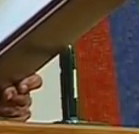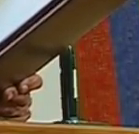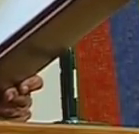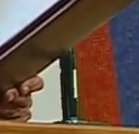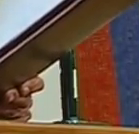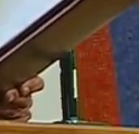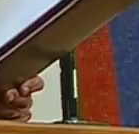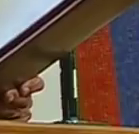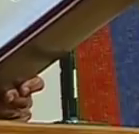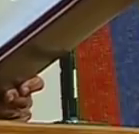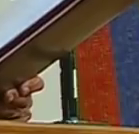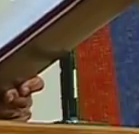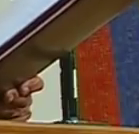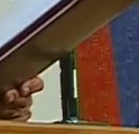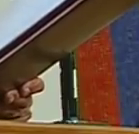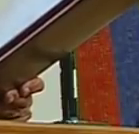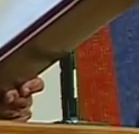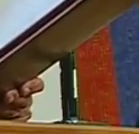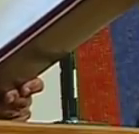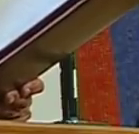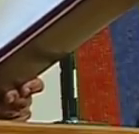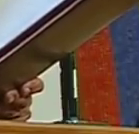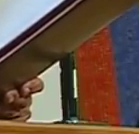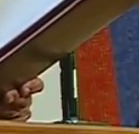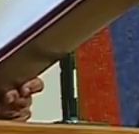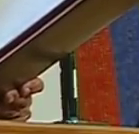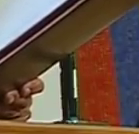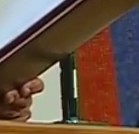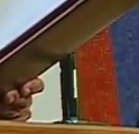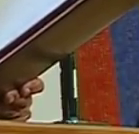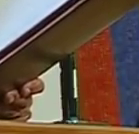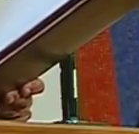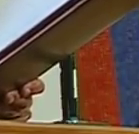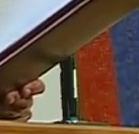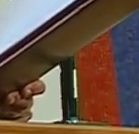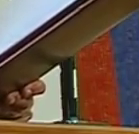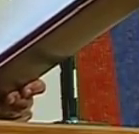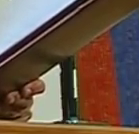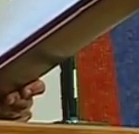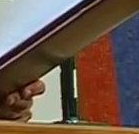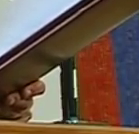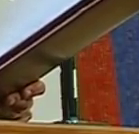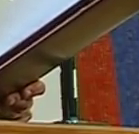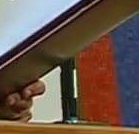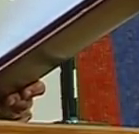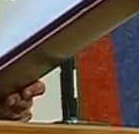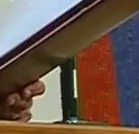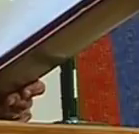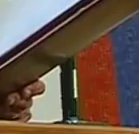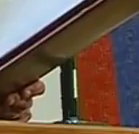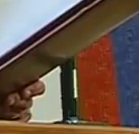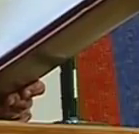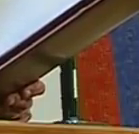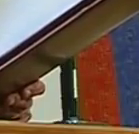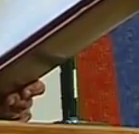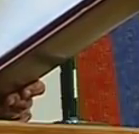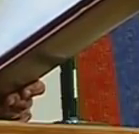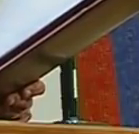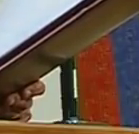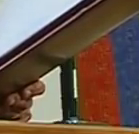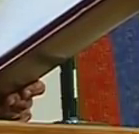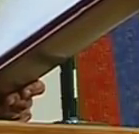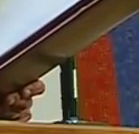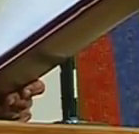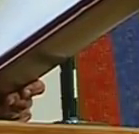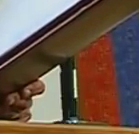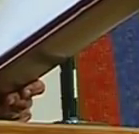2. Cumplir y hacer cumplir las políticas y lineamientos fijados por el Ejecutivo Nacional en las materias propias de esta ley constitucional. 3. Fija